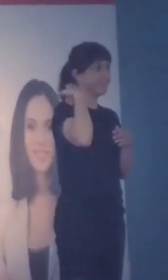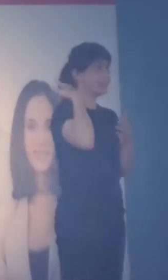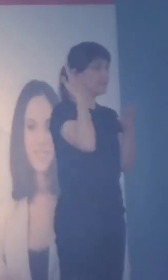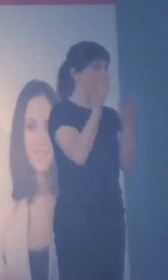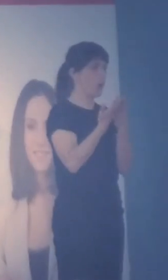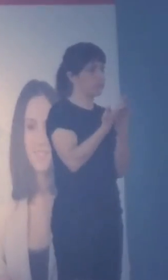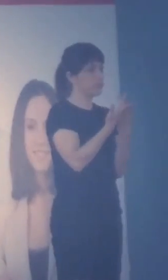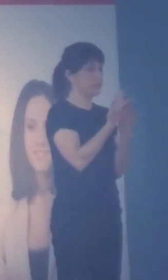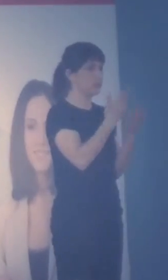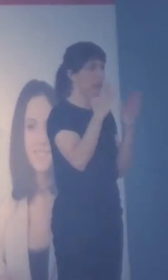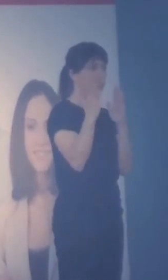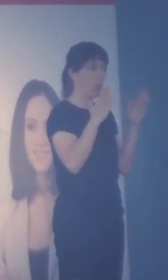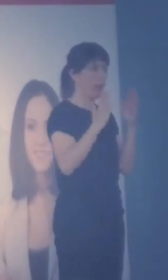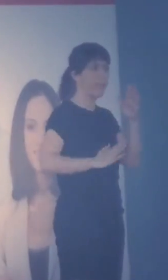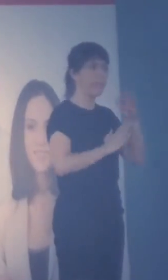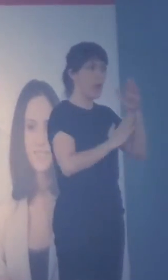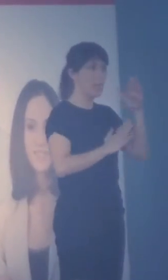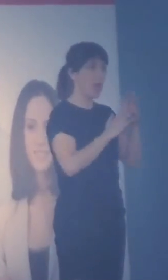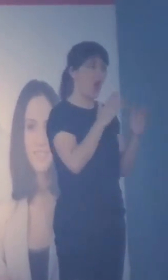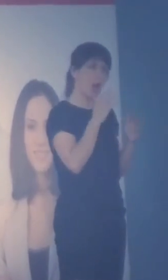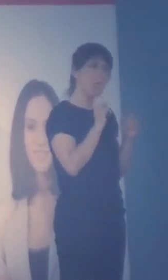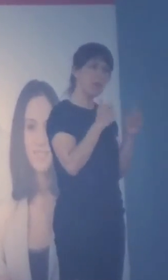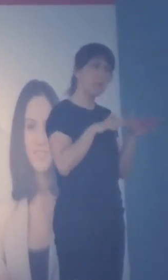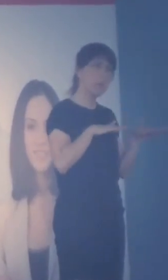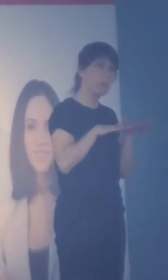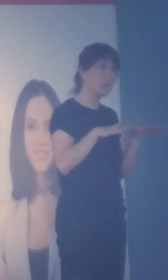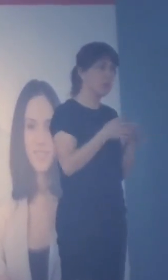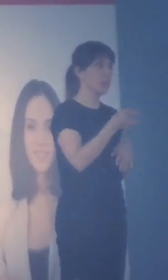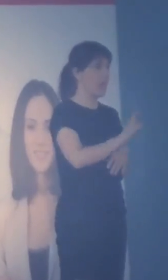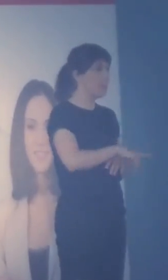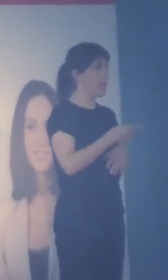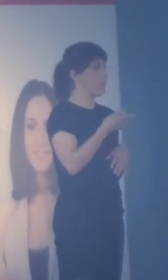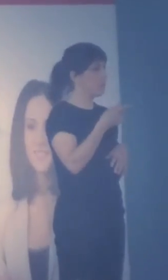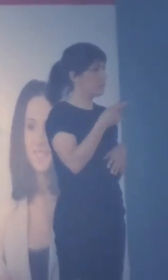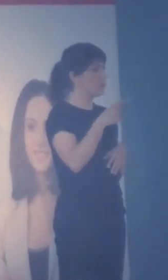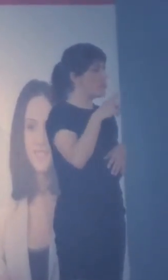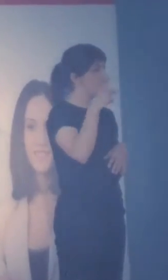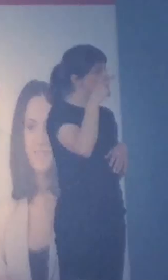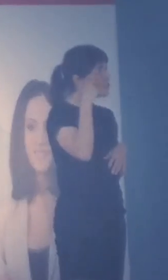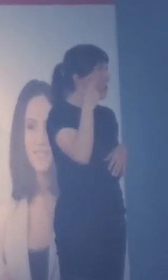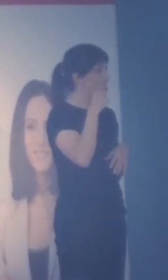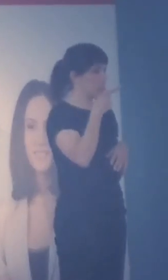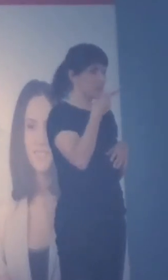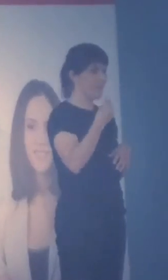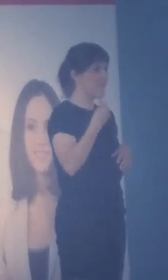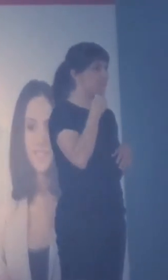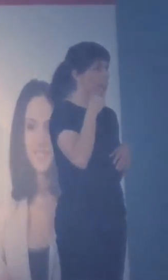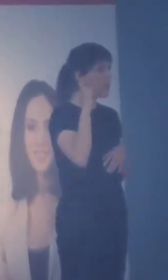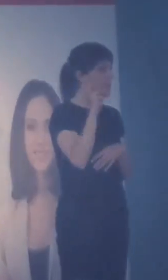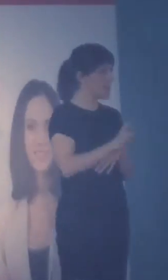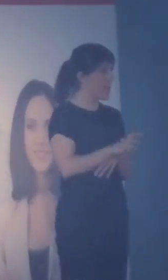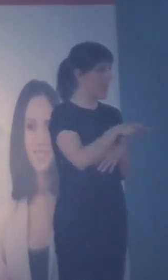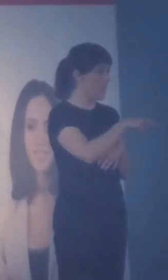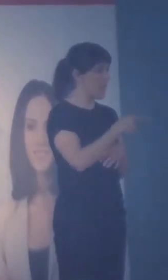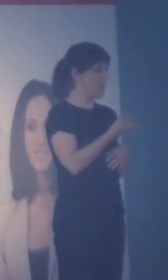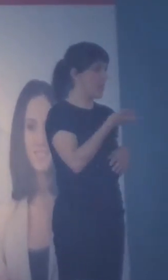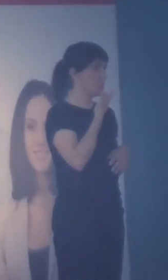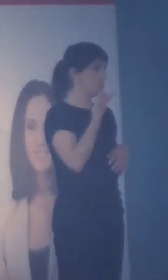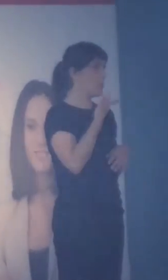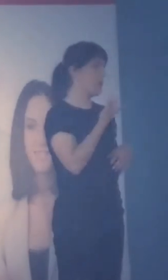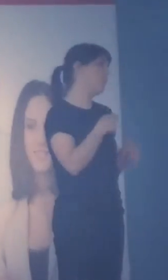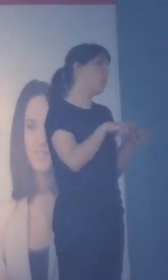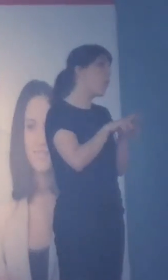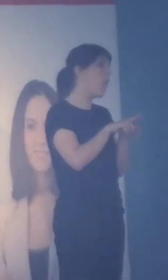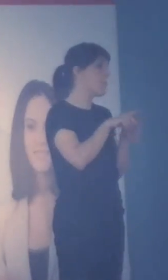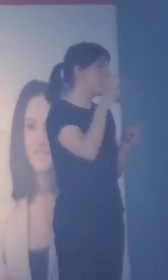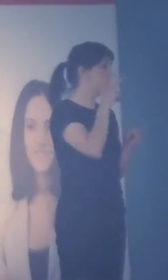Ahí están las gradas. Ahí está Yolanda, que vende Ferrol, para decirnos que o eixo vivo Ferrol